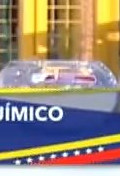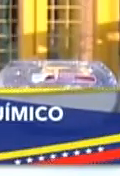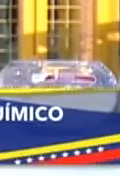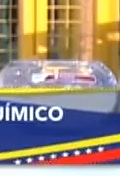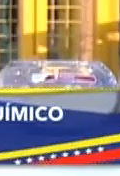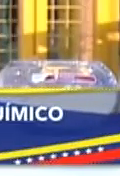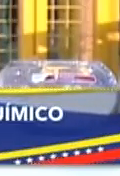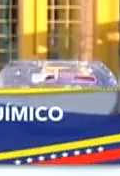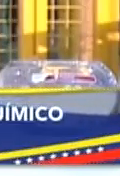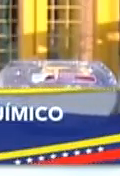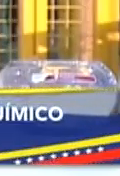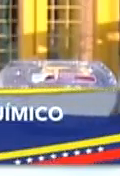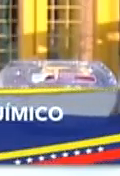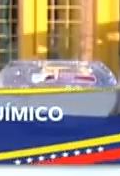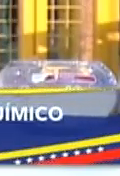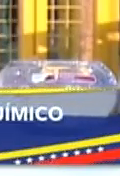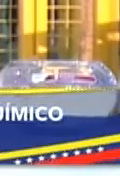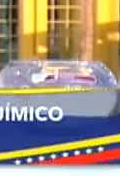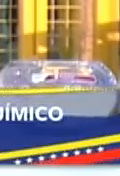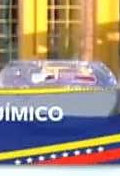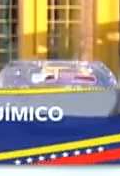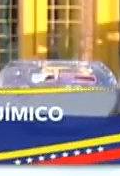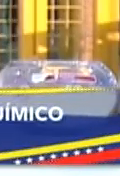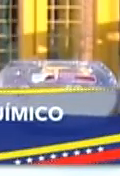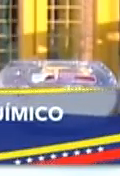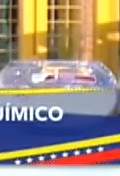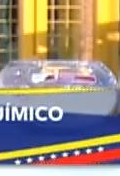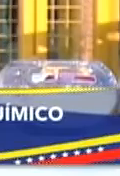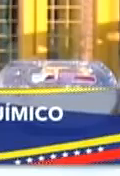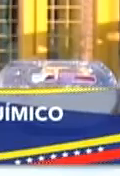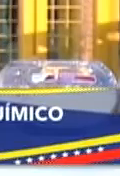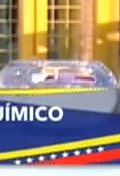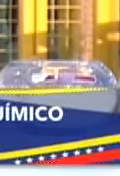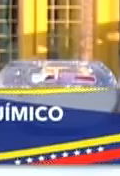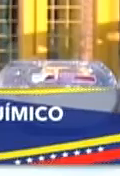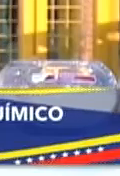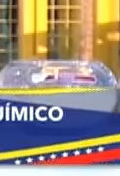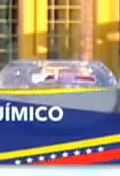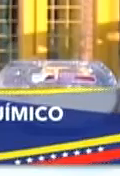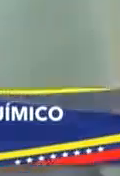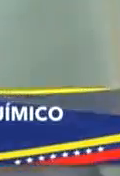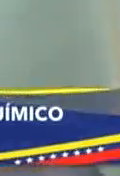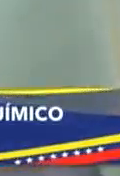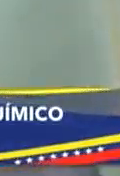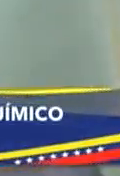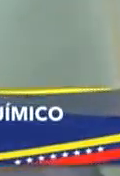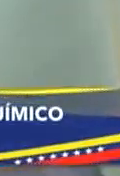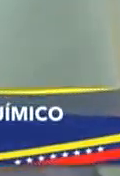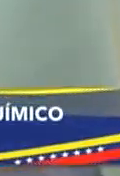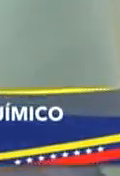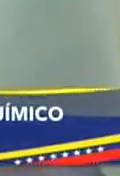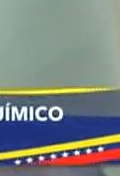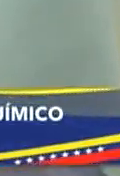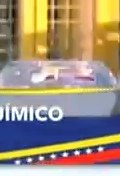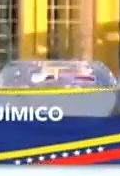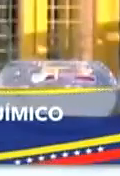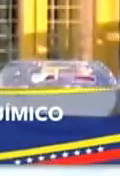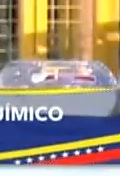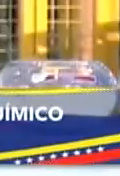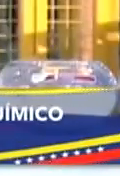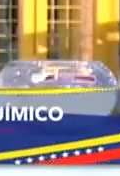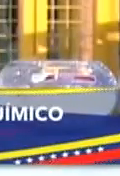Cilia y con el ministro Tarep. Y les decía, me siento feliz de estar